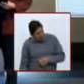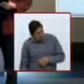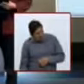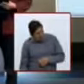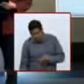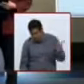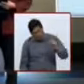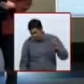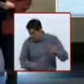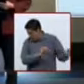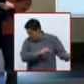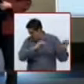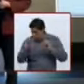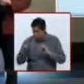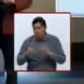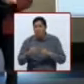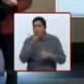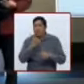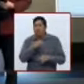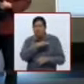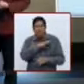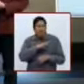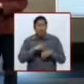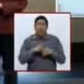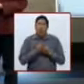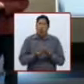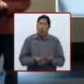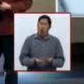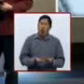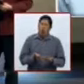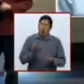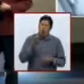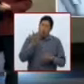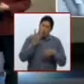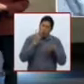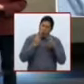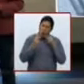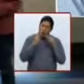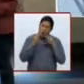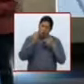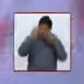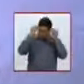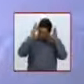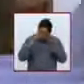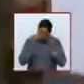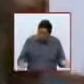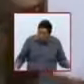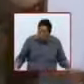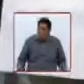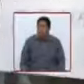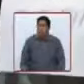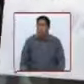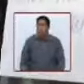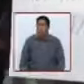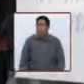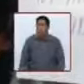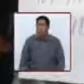al comportamiento de este maestro? Le vamos a contar toda una nota en una nota lo que ha pasado.